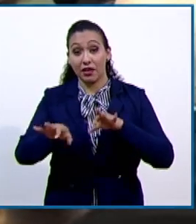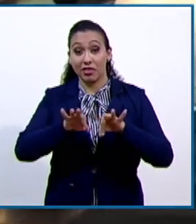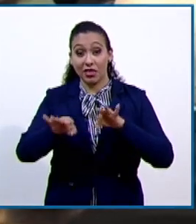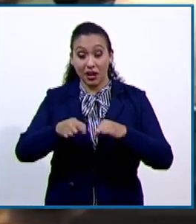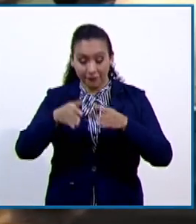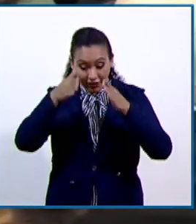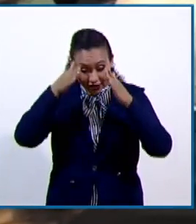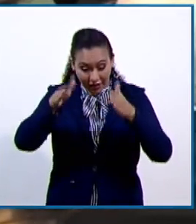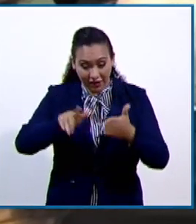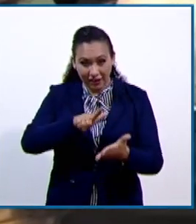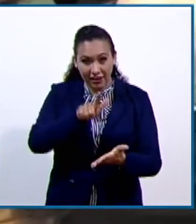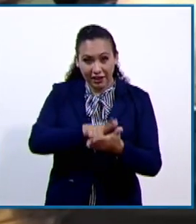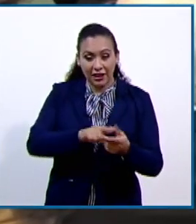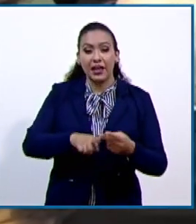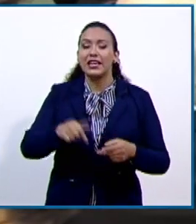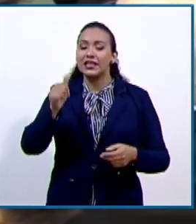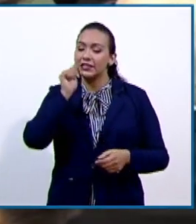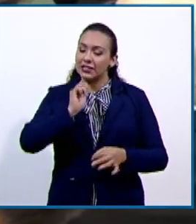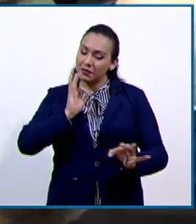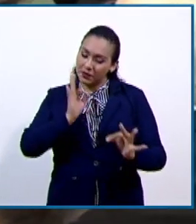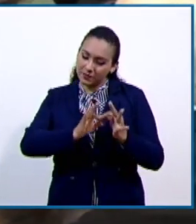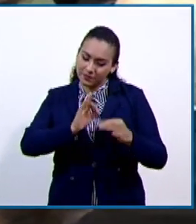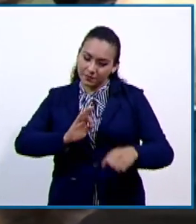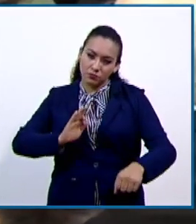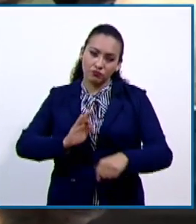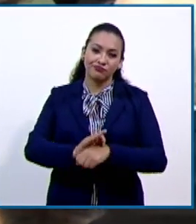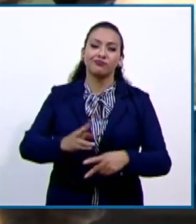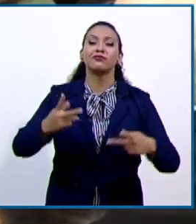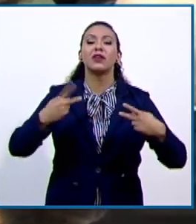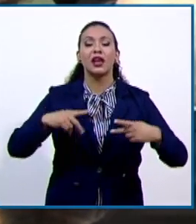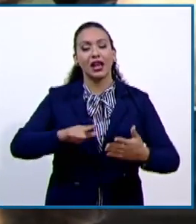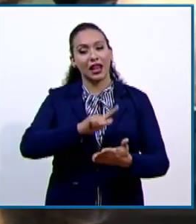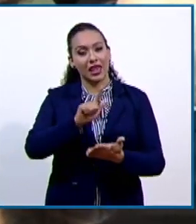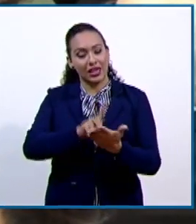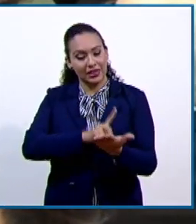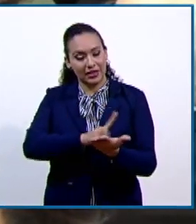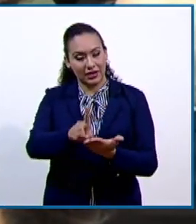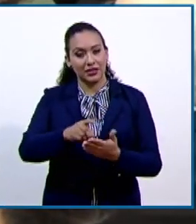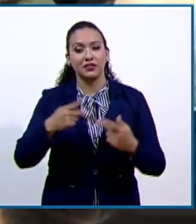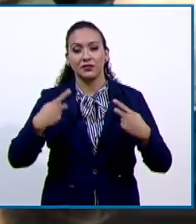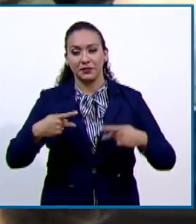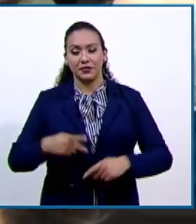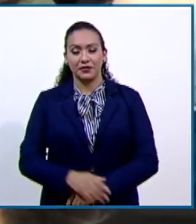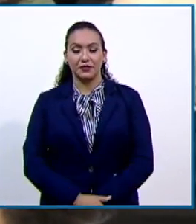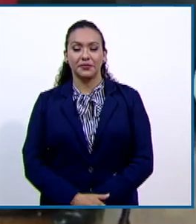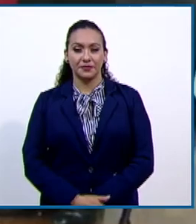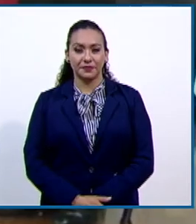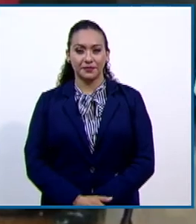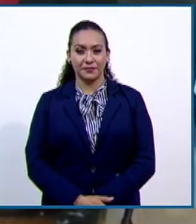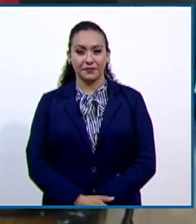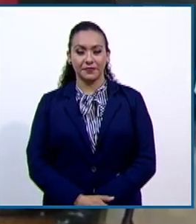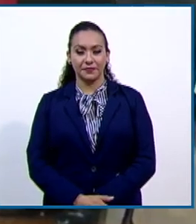la integridad para la defensa y protección efectiva de los derechos humanos.